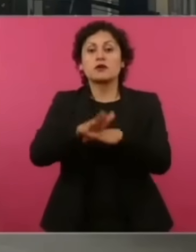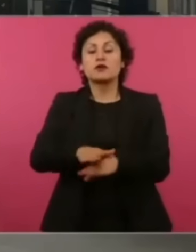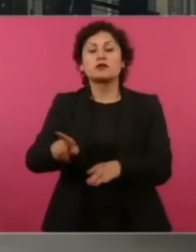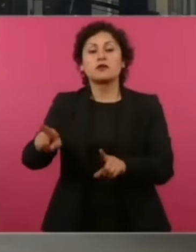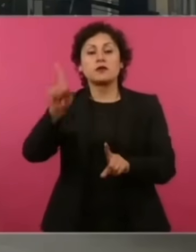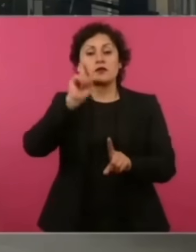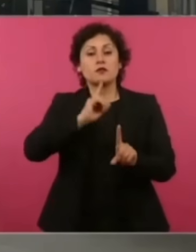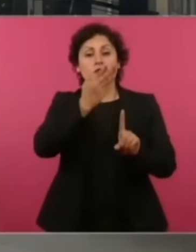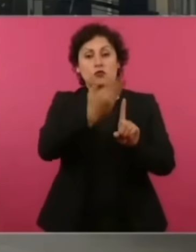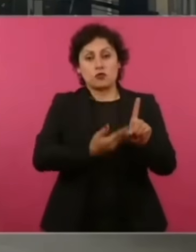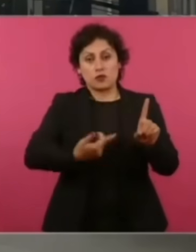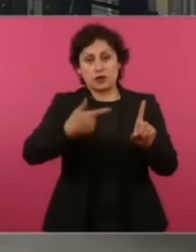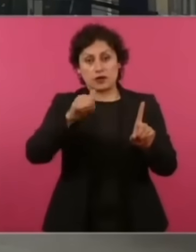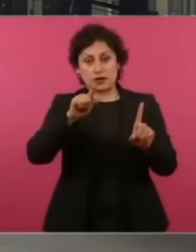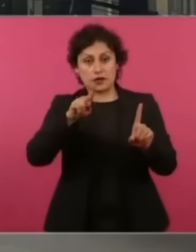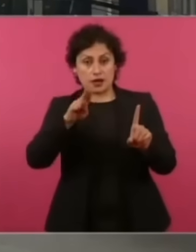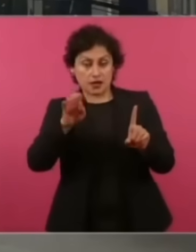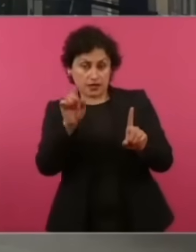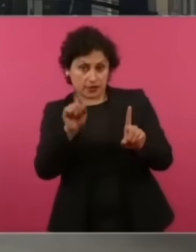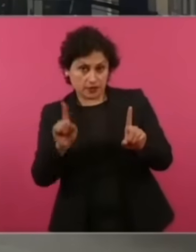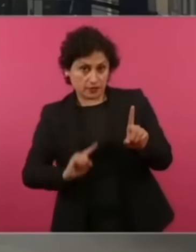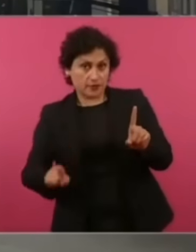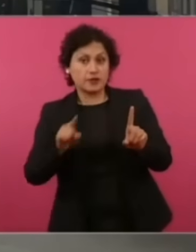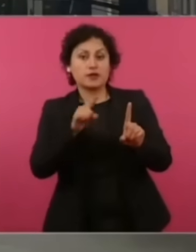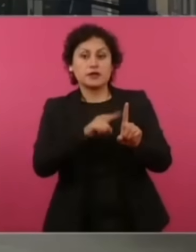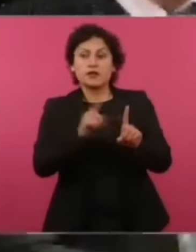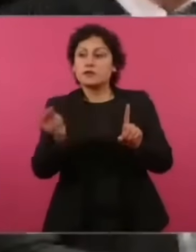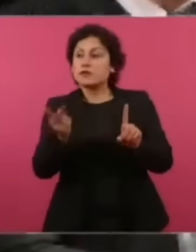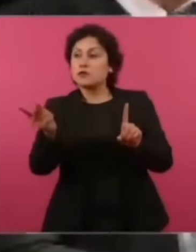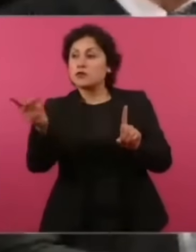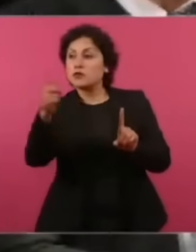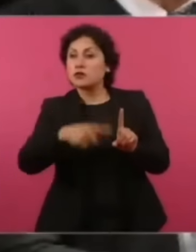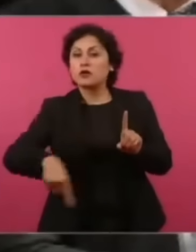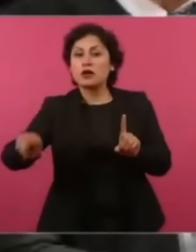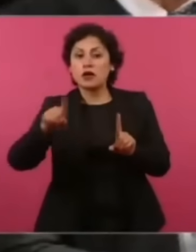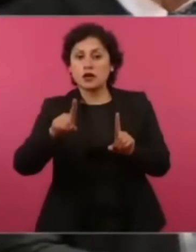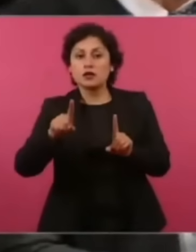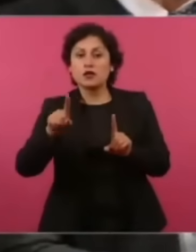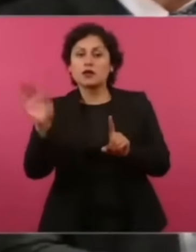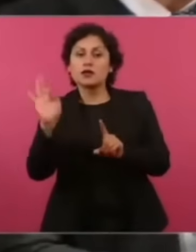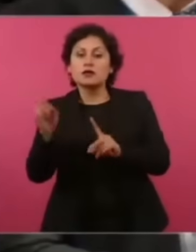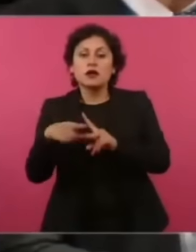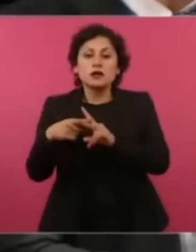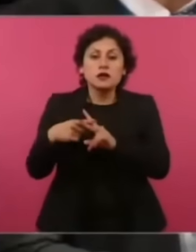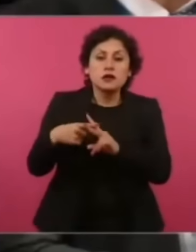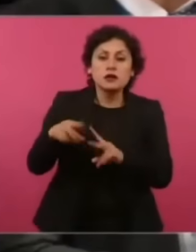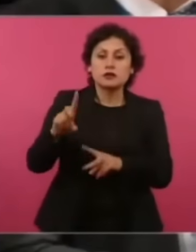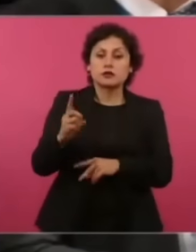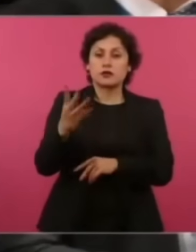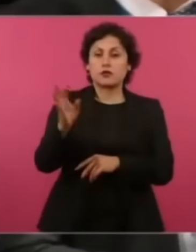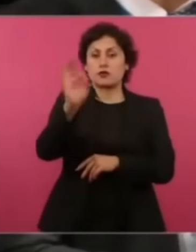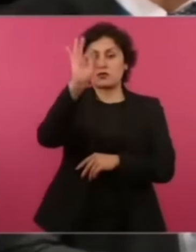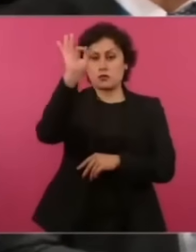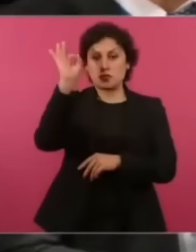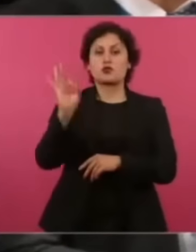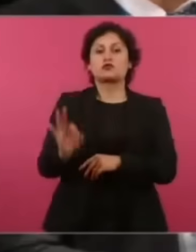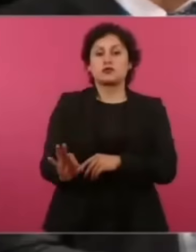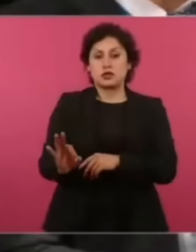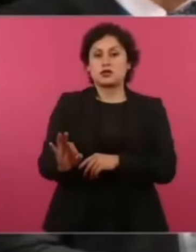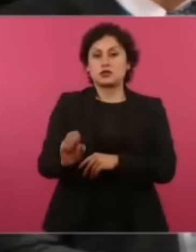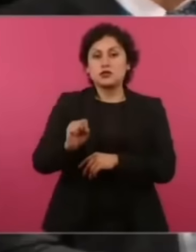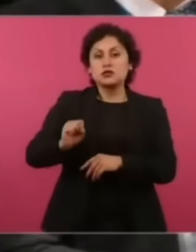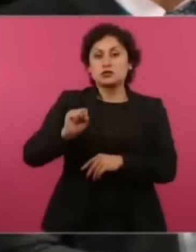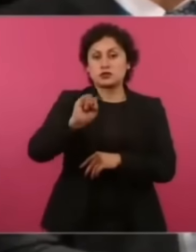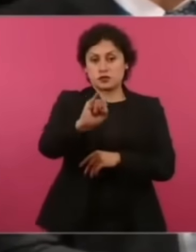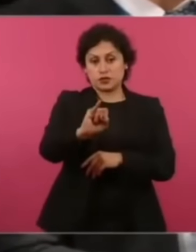Gálvez. Si las elecciones fueran el día en que se presentó, ella tendría un 34% de